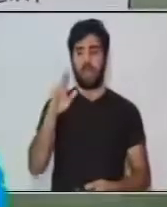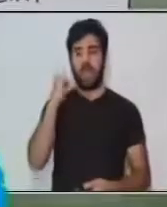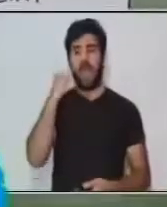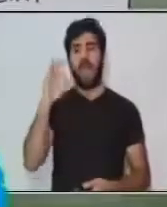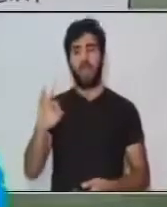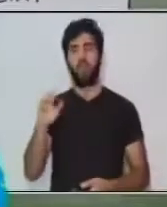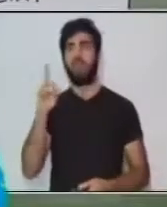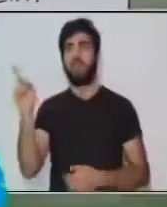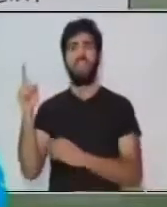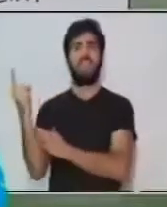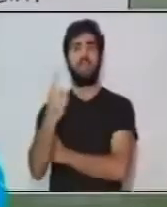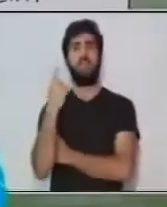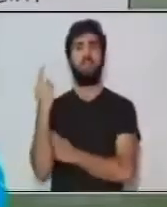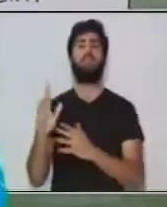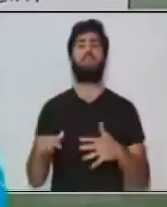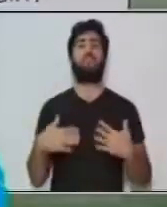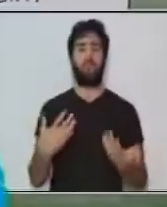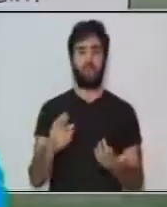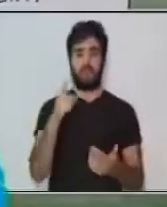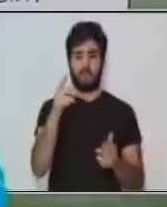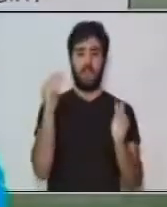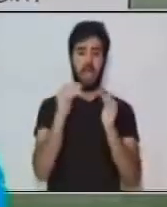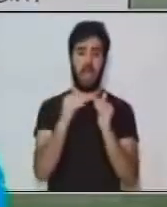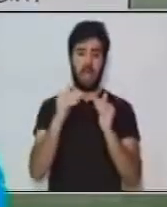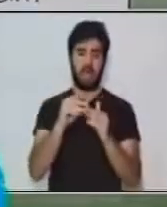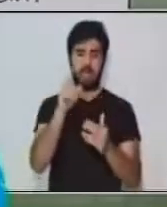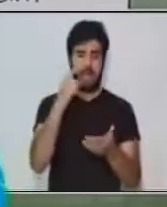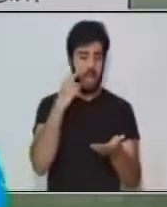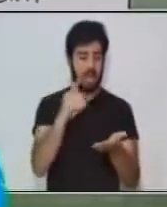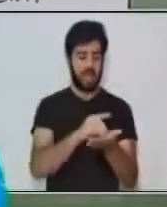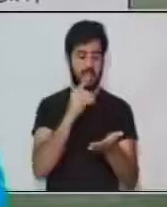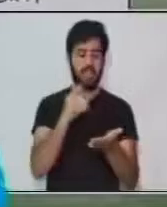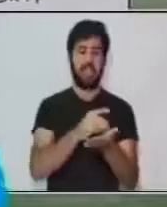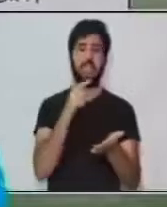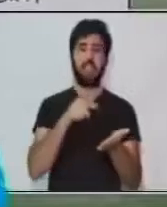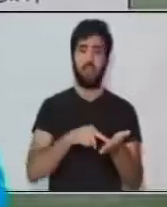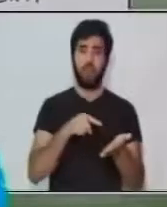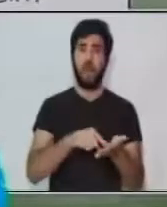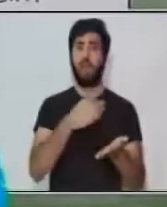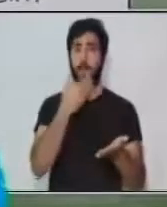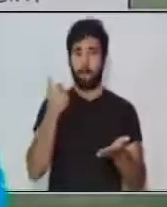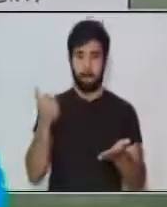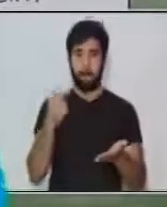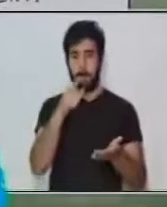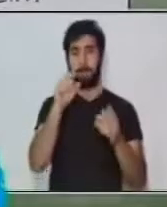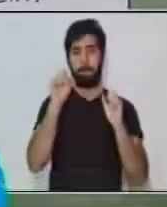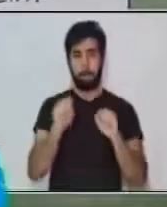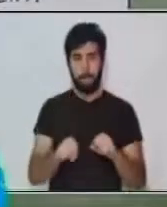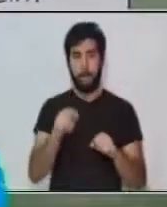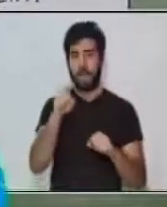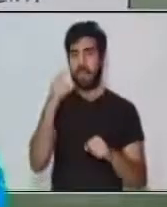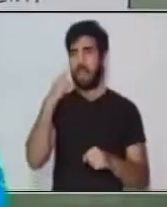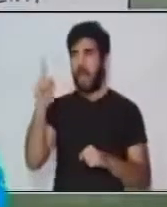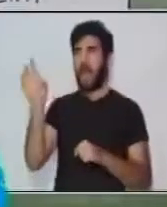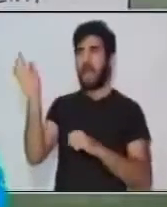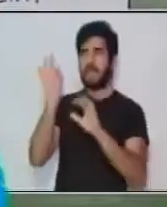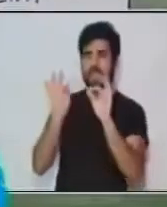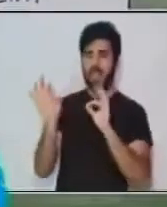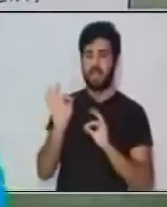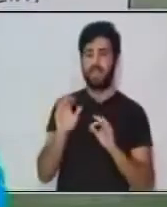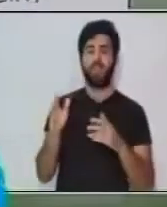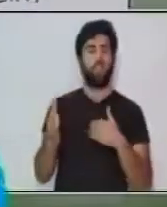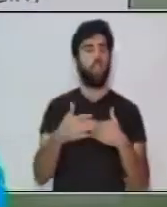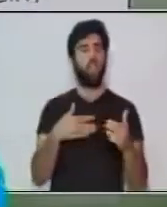que nosotros siempre en casa tengamos un diccionario, porque el diccionario nosotros lo tenemos a la mano y ahí también podemos identificar cualquier tipo